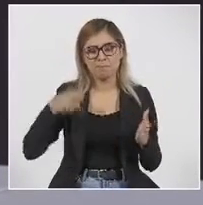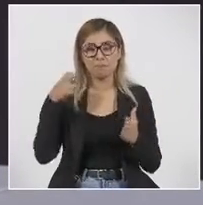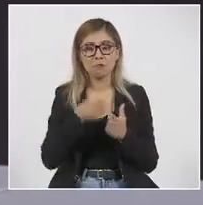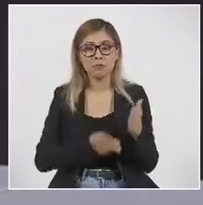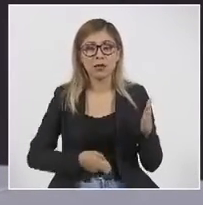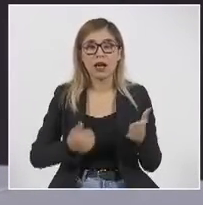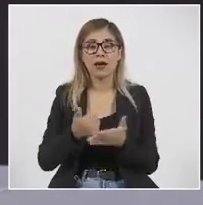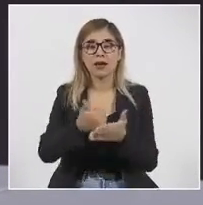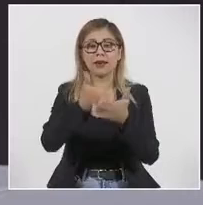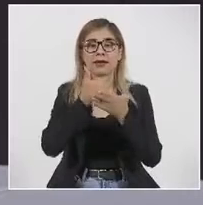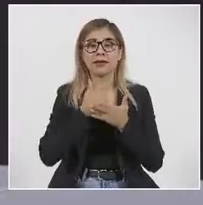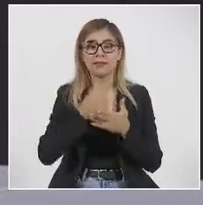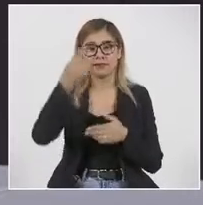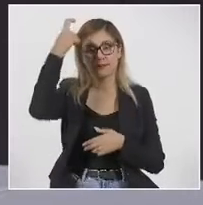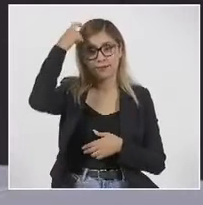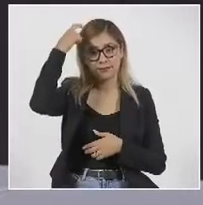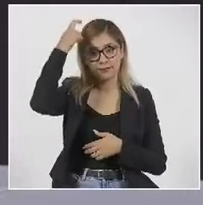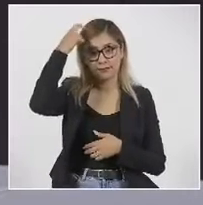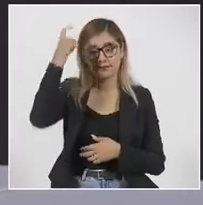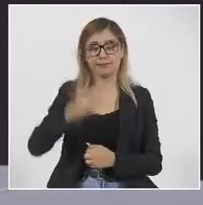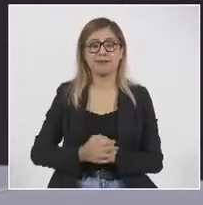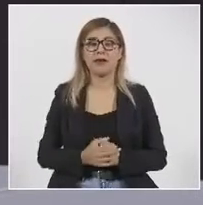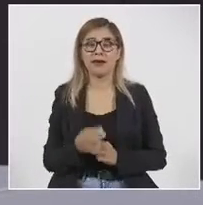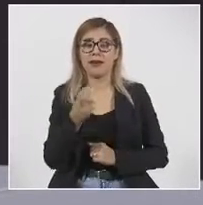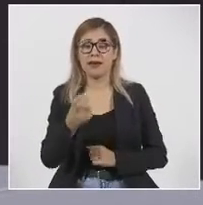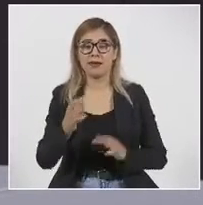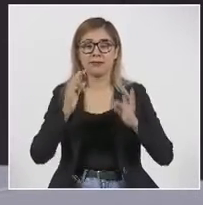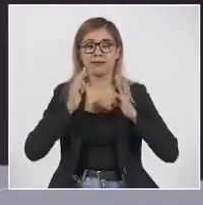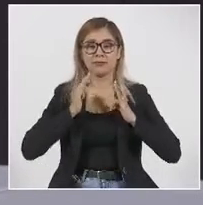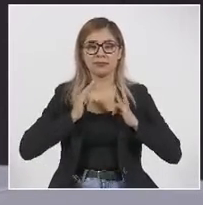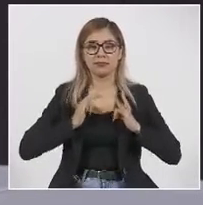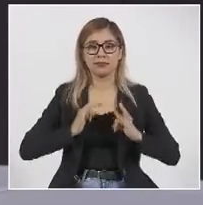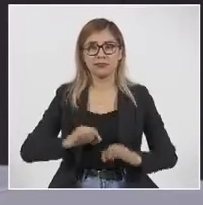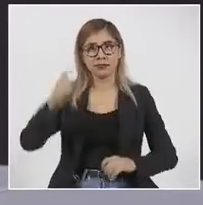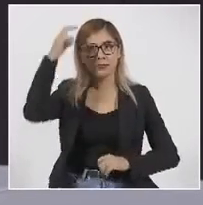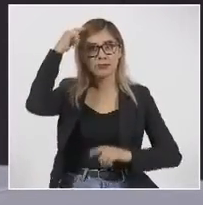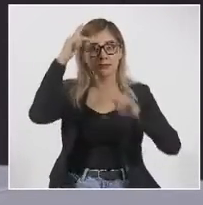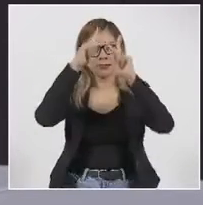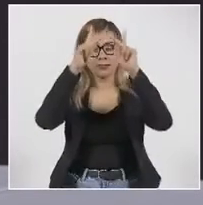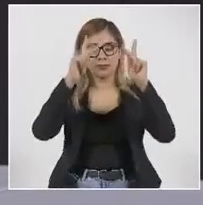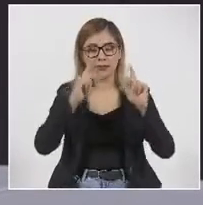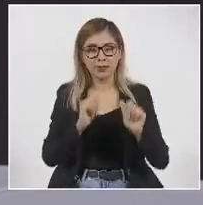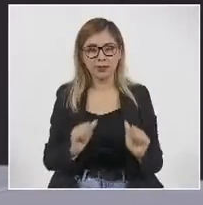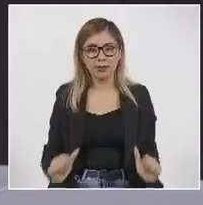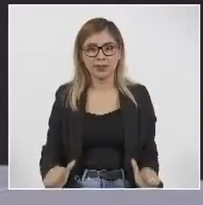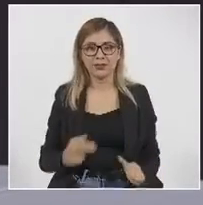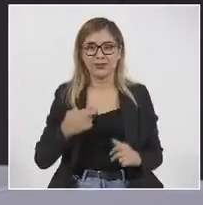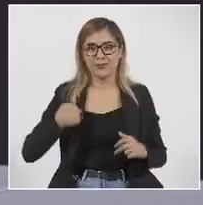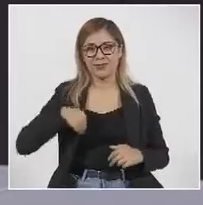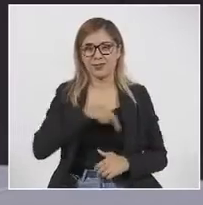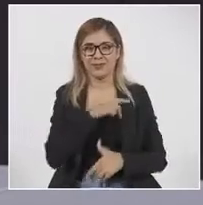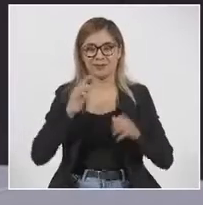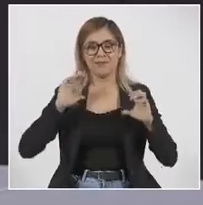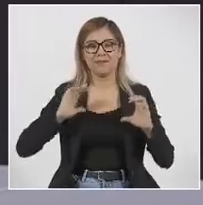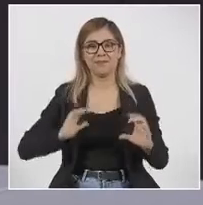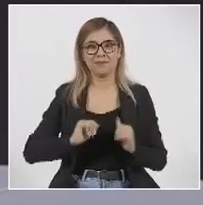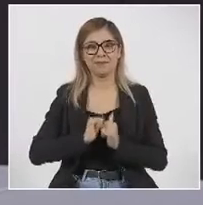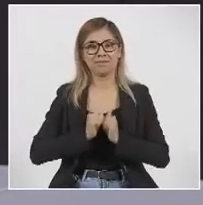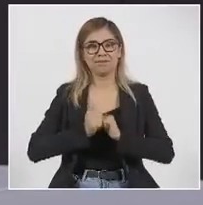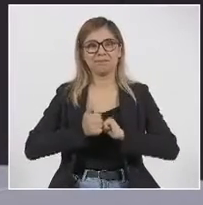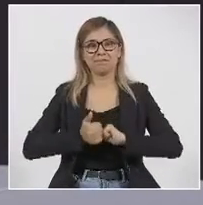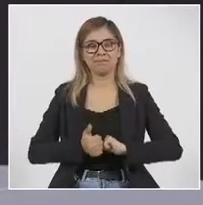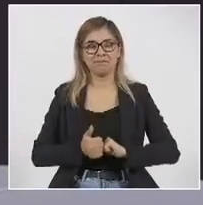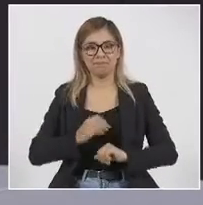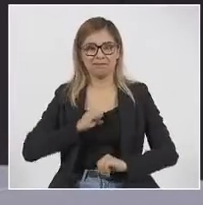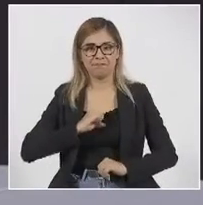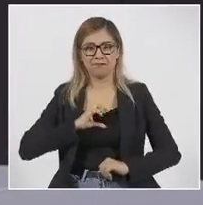va fundamentalmente para la mente. Y encontrando quietud dentro de la mente es que nuestro cuerpo se, se